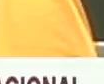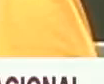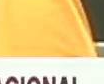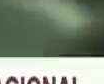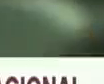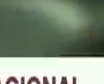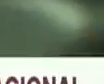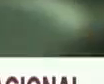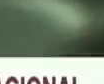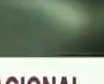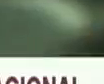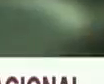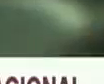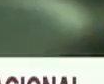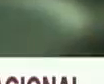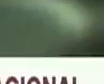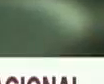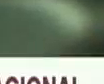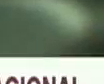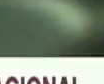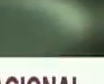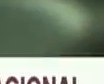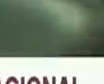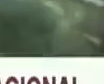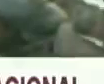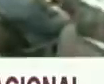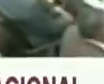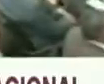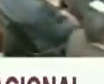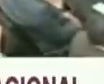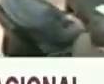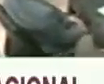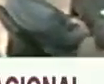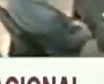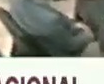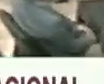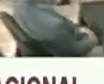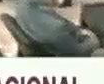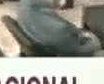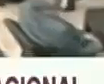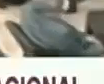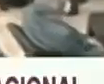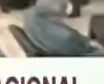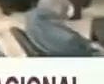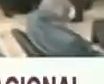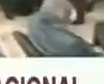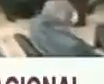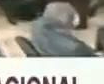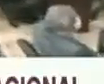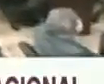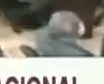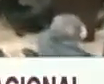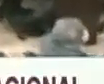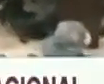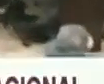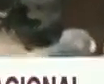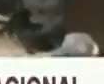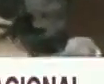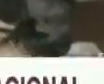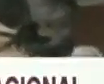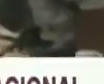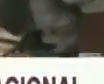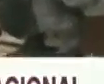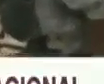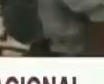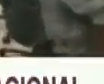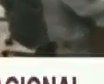en los venezolanos y las venezolanas, en los niños y las niñas de la patria, es porque tenemos